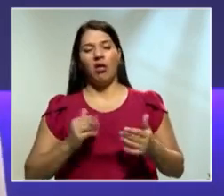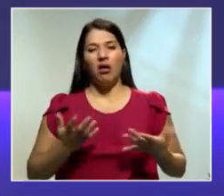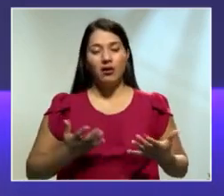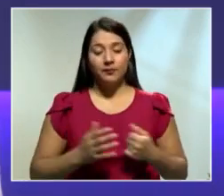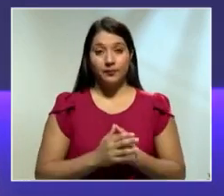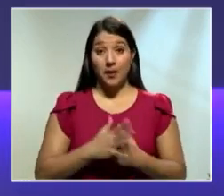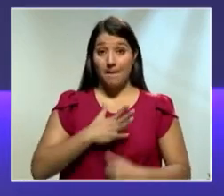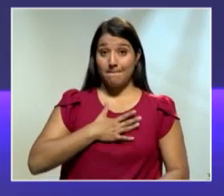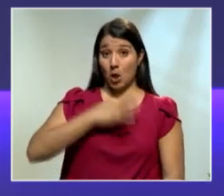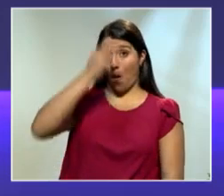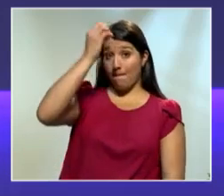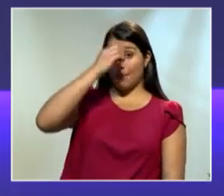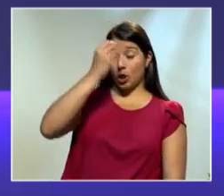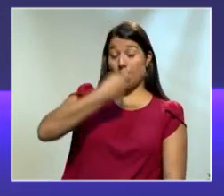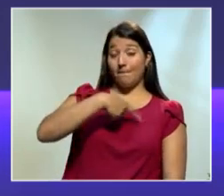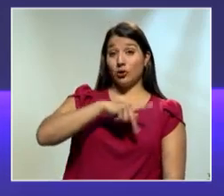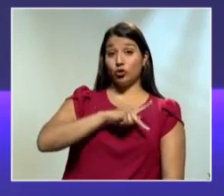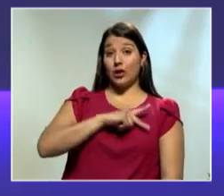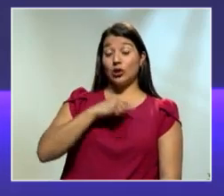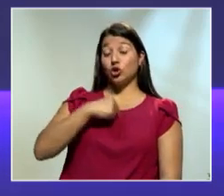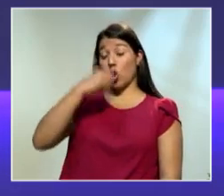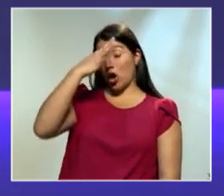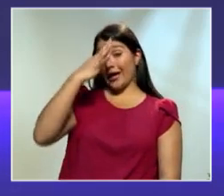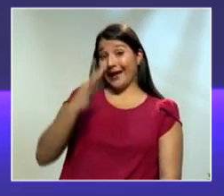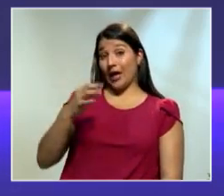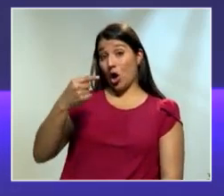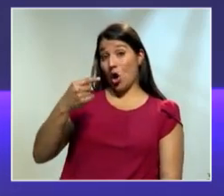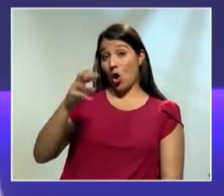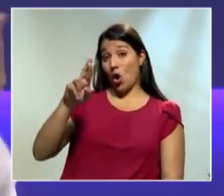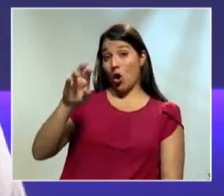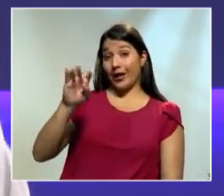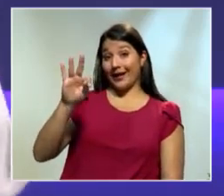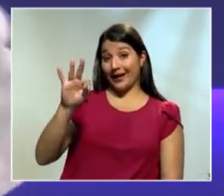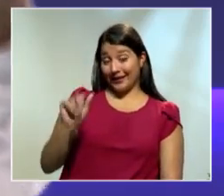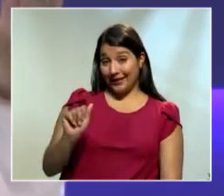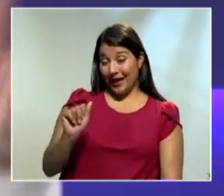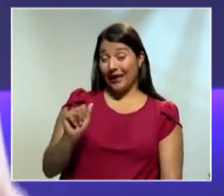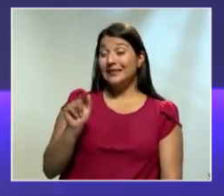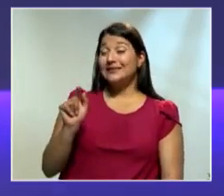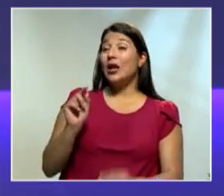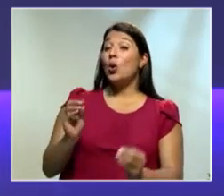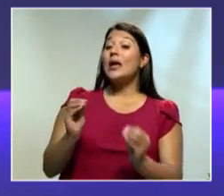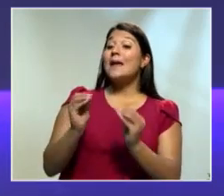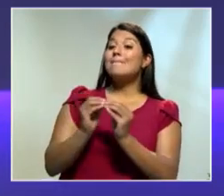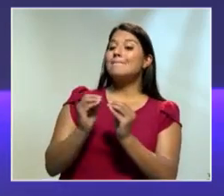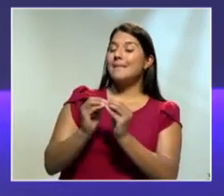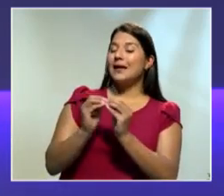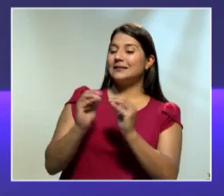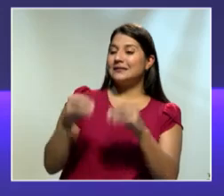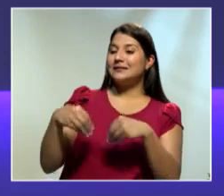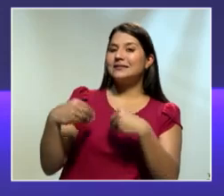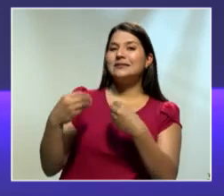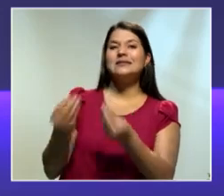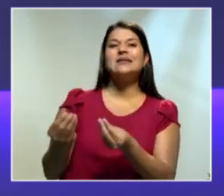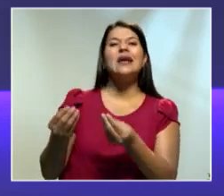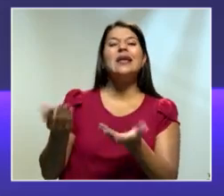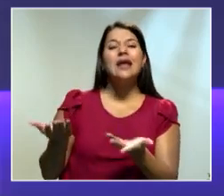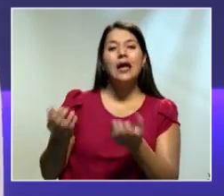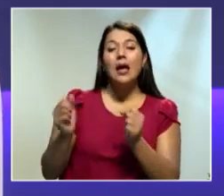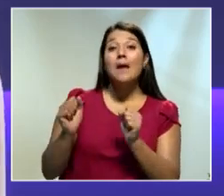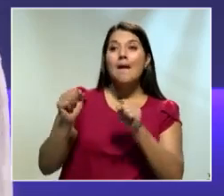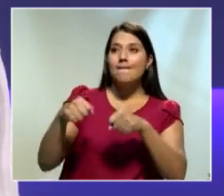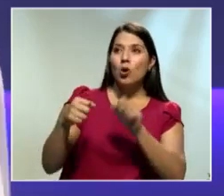en lo personal considero que lo que Greta más ha aportado, o lo que ella realmente, el aporte que ha hecho a toda esta lucha, es el de